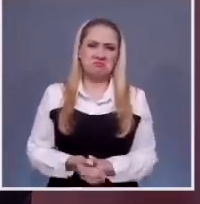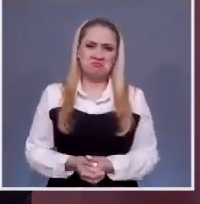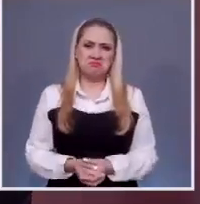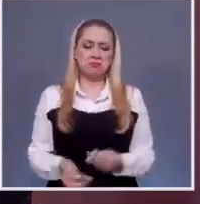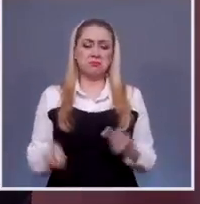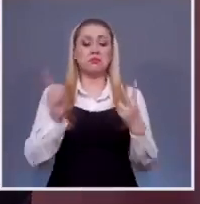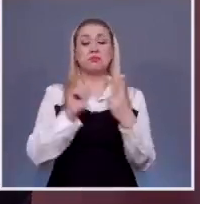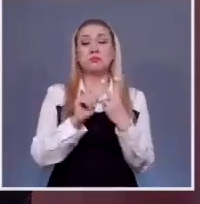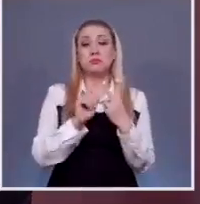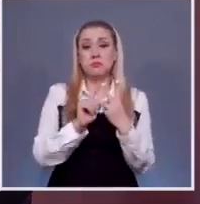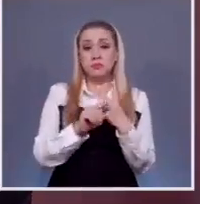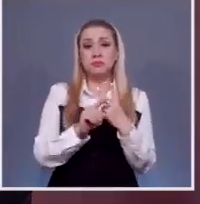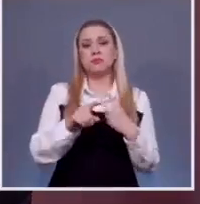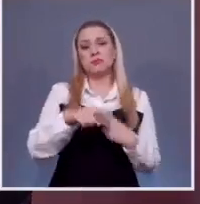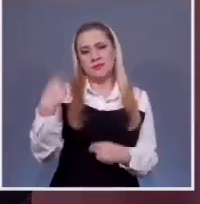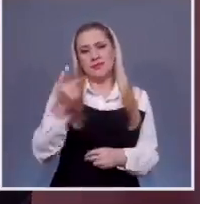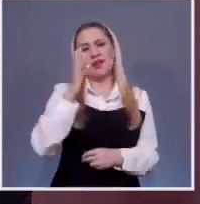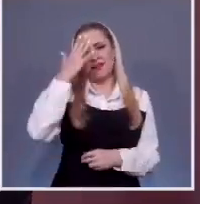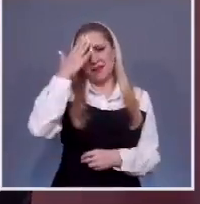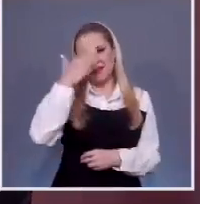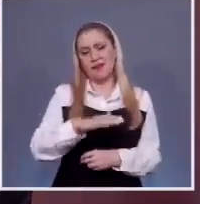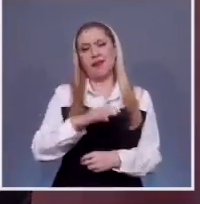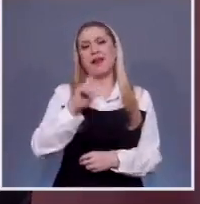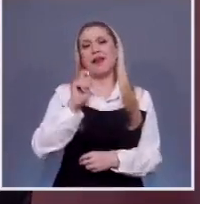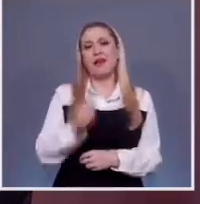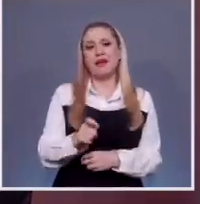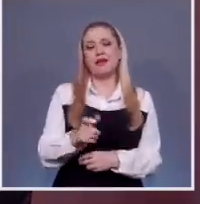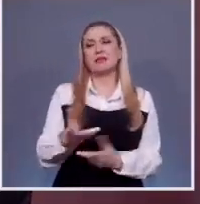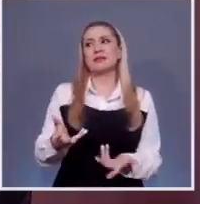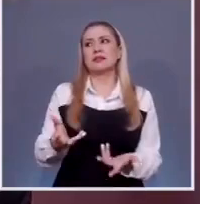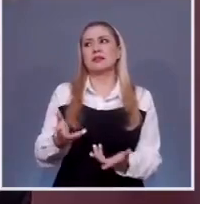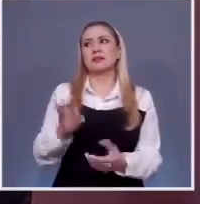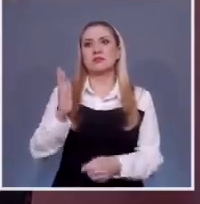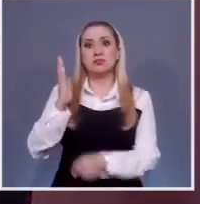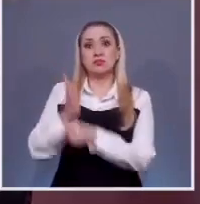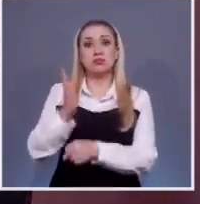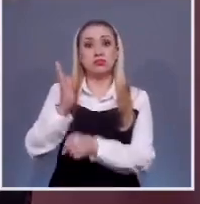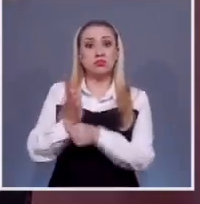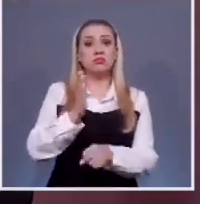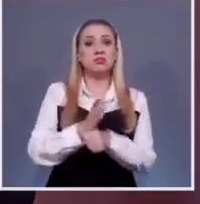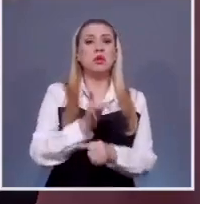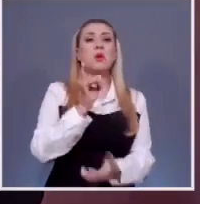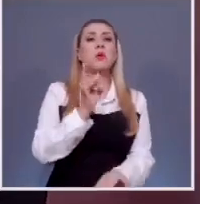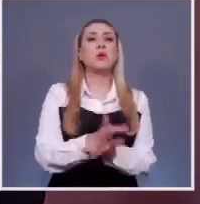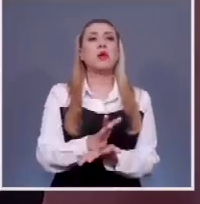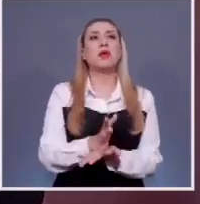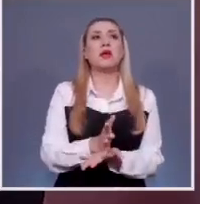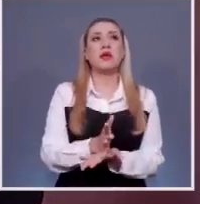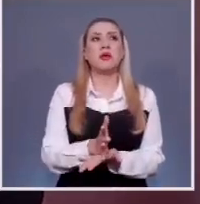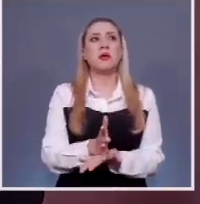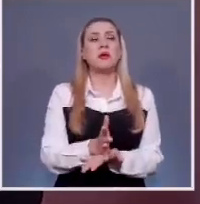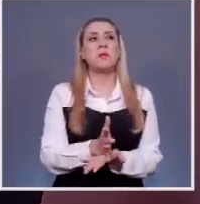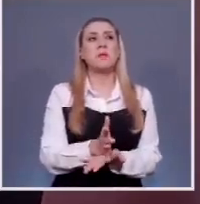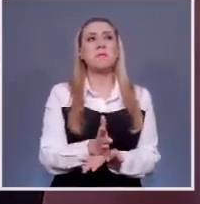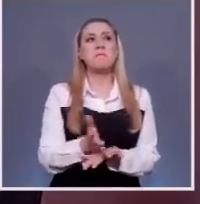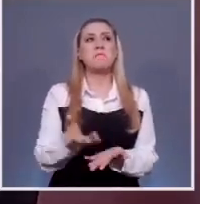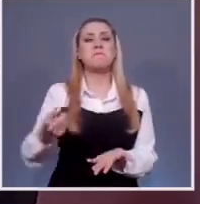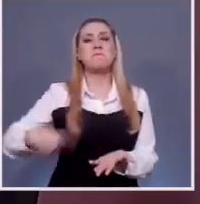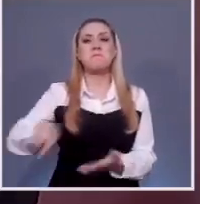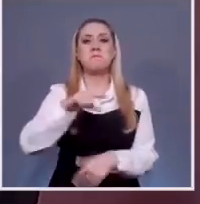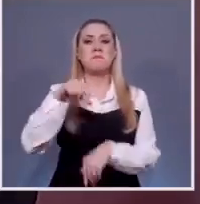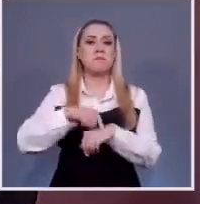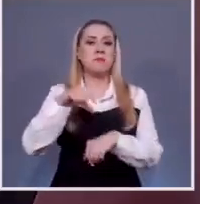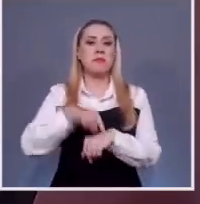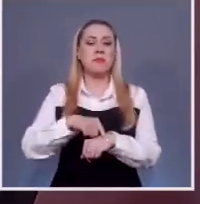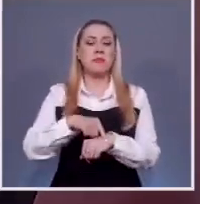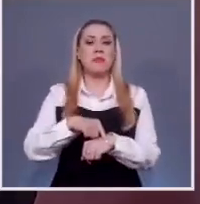bien sabemos, pues el tener tipificadas las conductas lo único que causa es que el propio personal médico tenga temor,